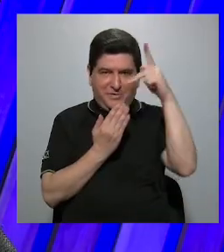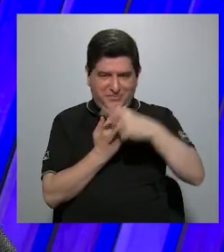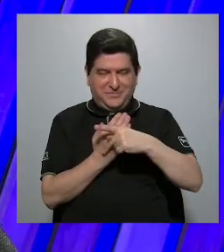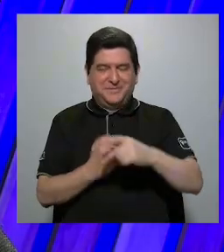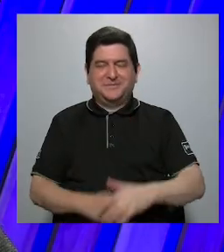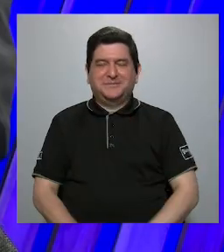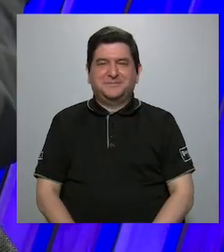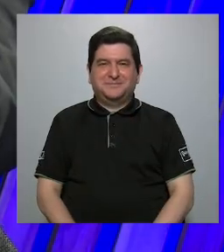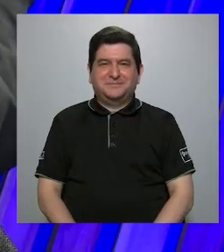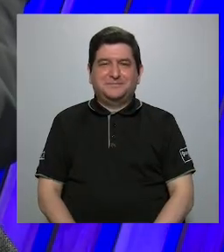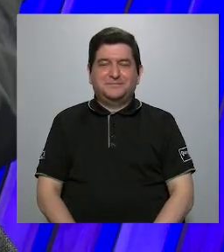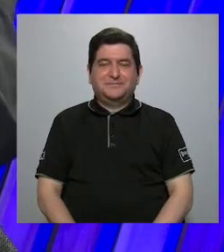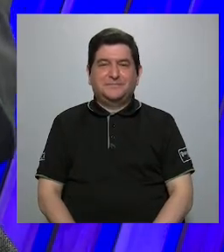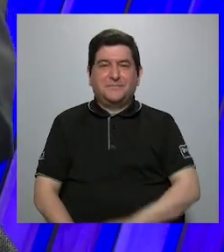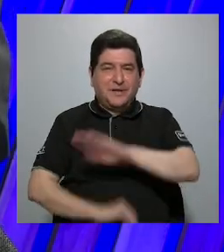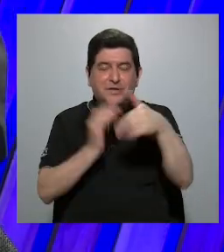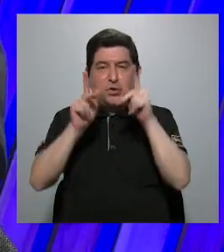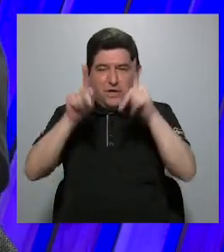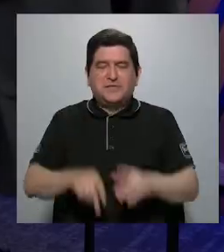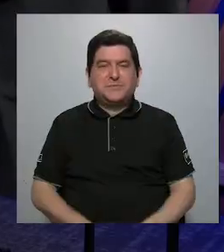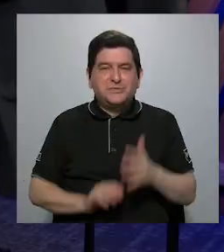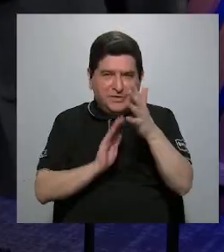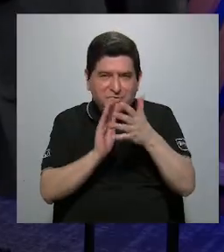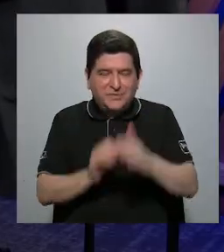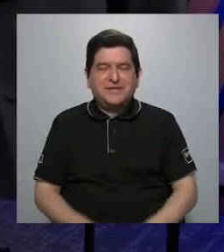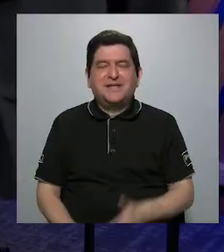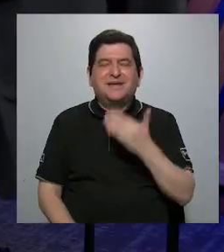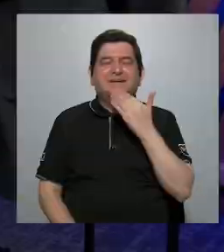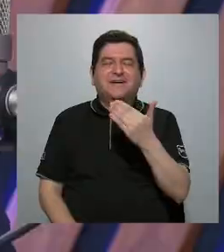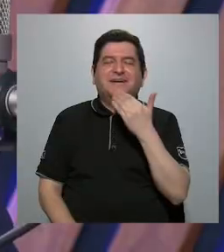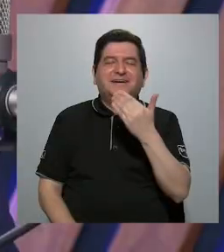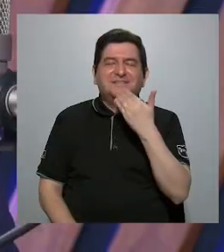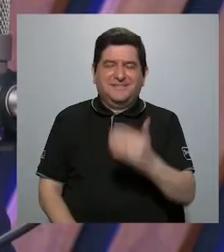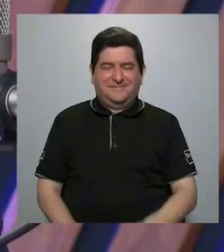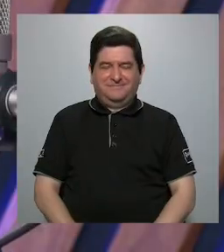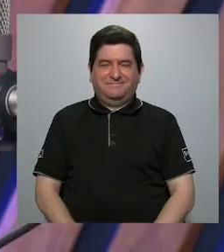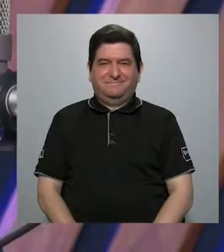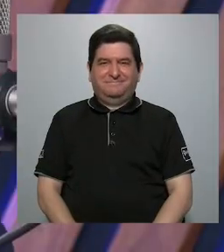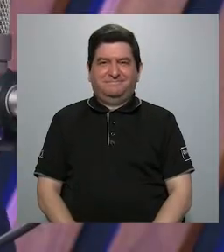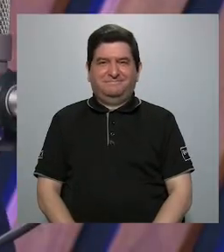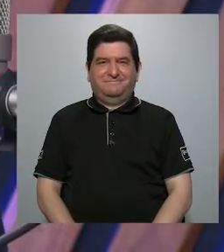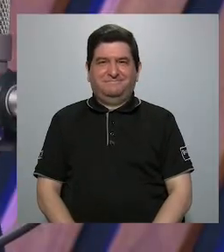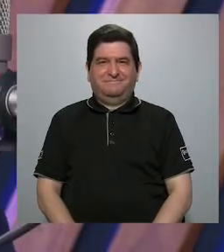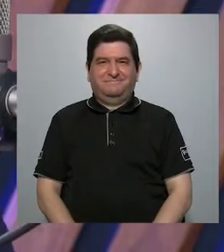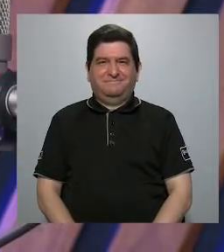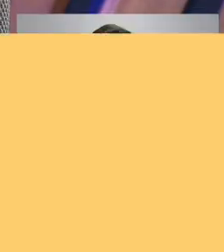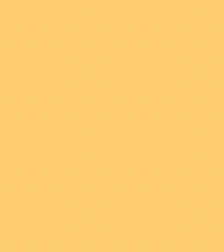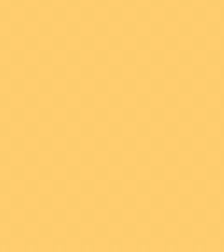grabar otro programa. Cuídense mucho todos. Encantado de estar aquí, gracias.